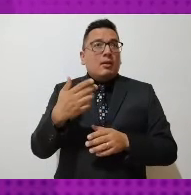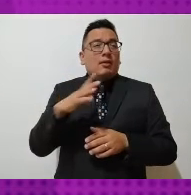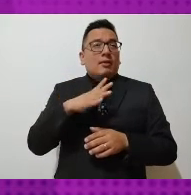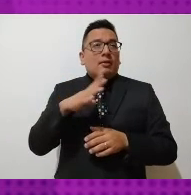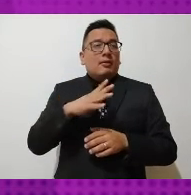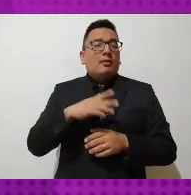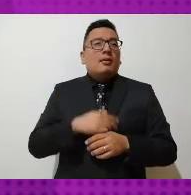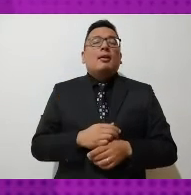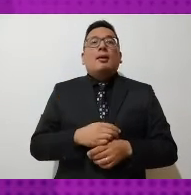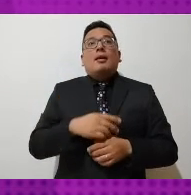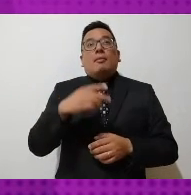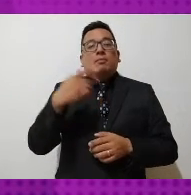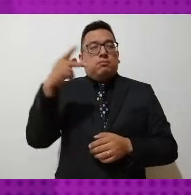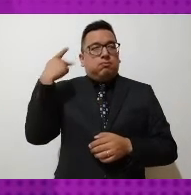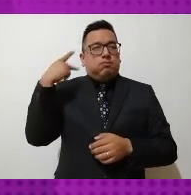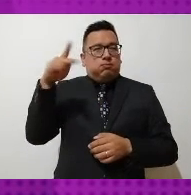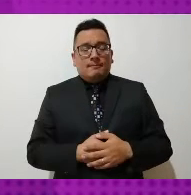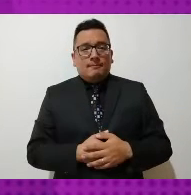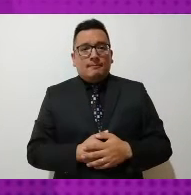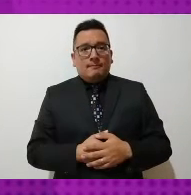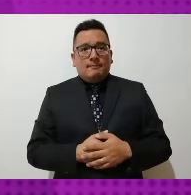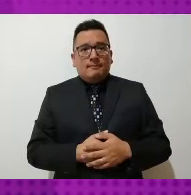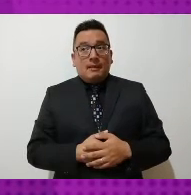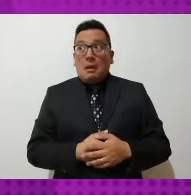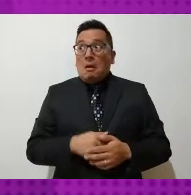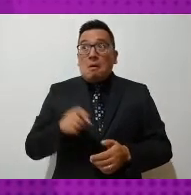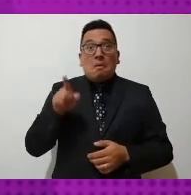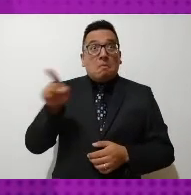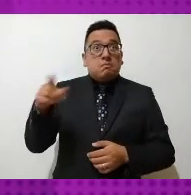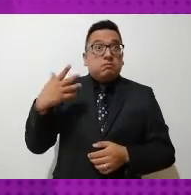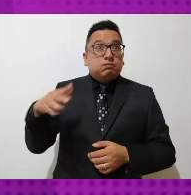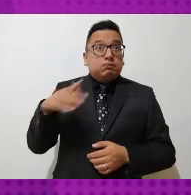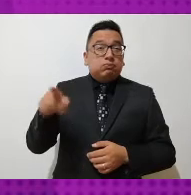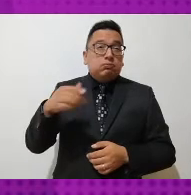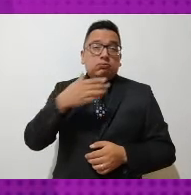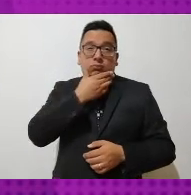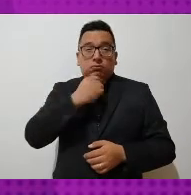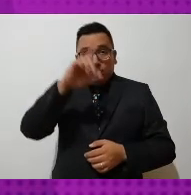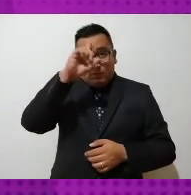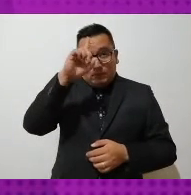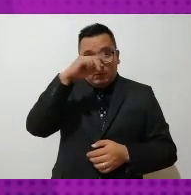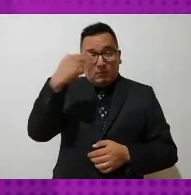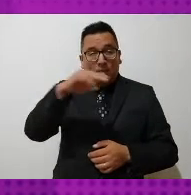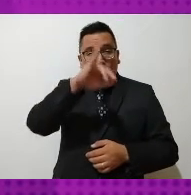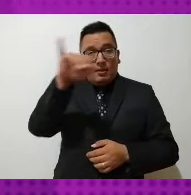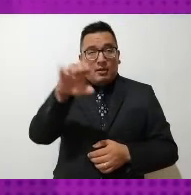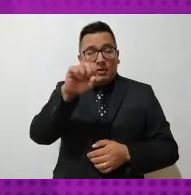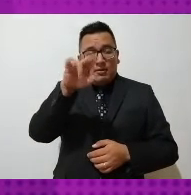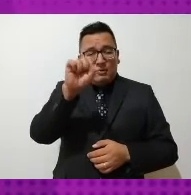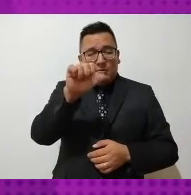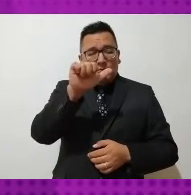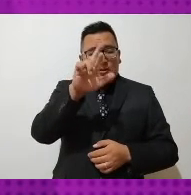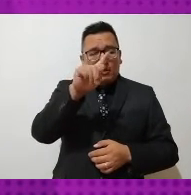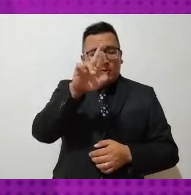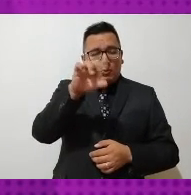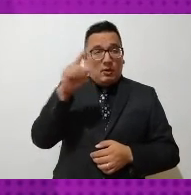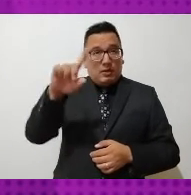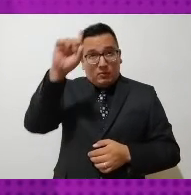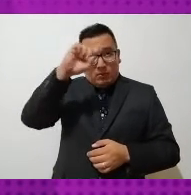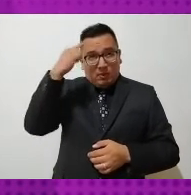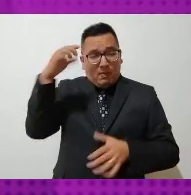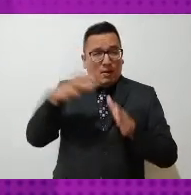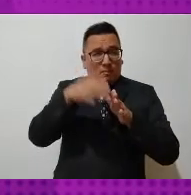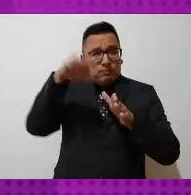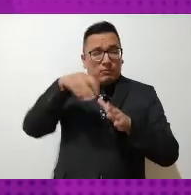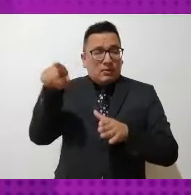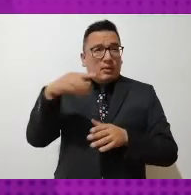El día de hoy estoy muy contento porque tengo un invitado de lujo, el consejero Jesús Arturo Baltasar Trujano, que es consejero